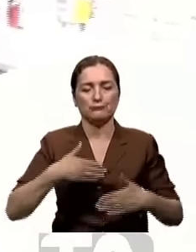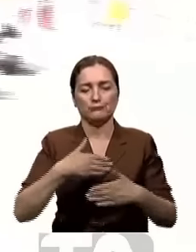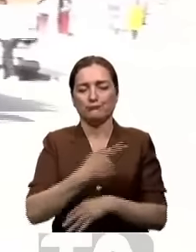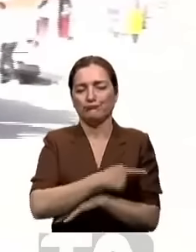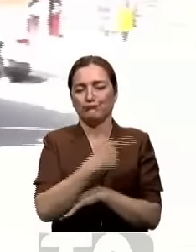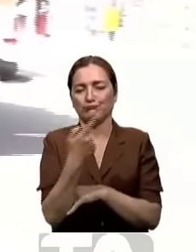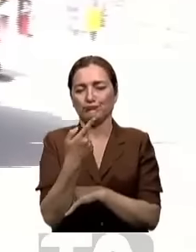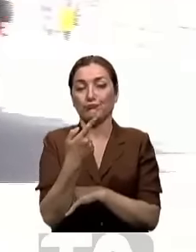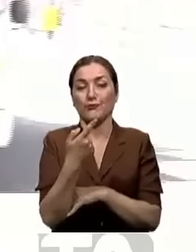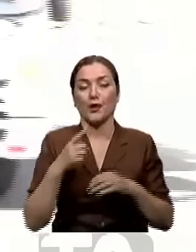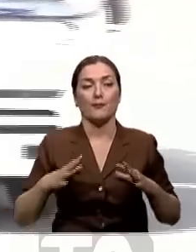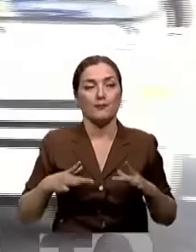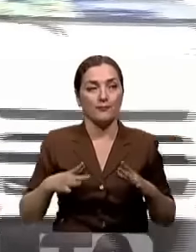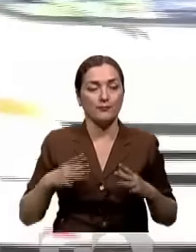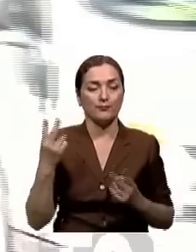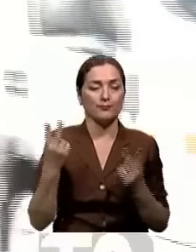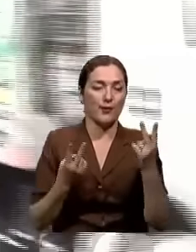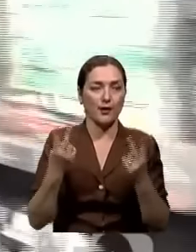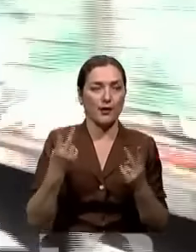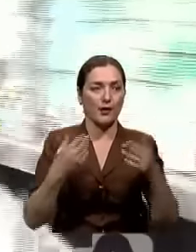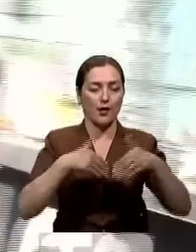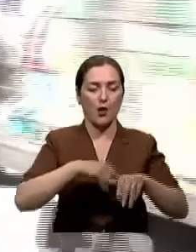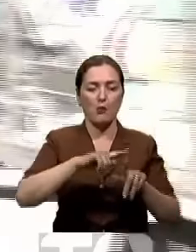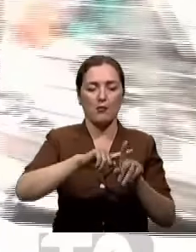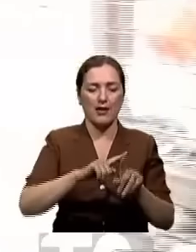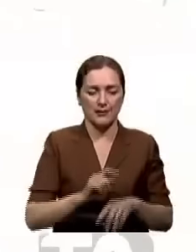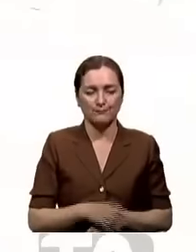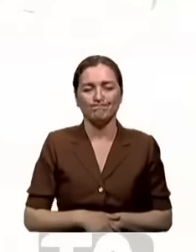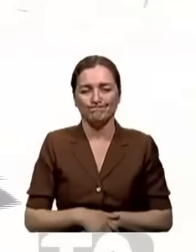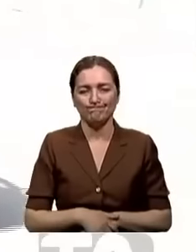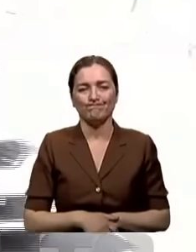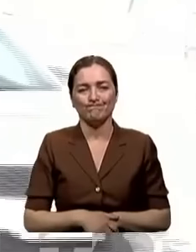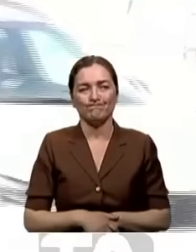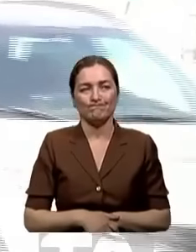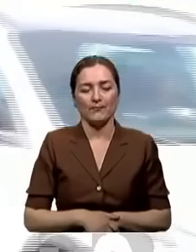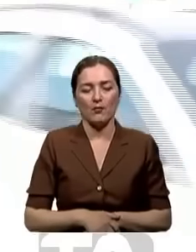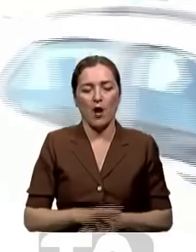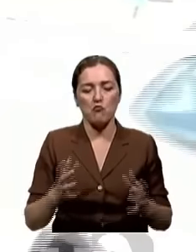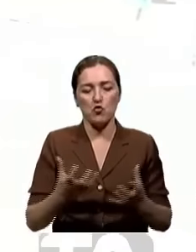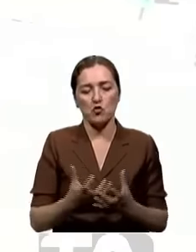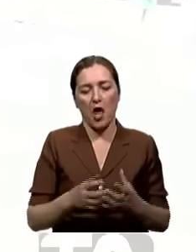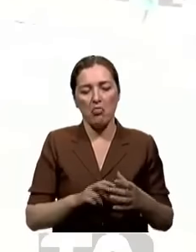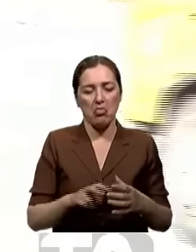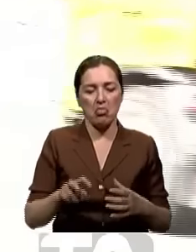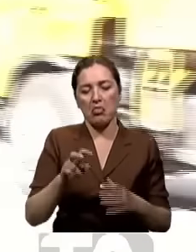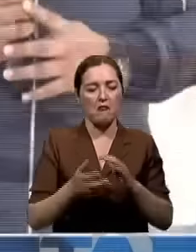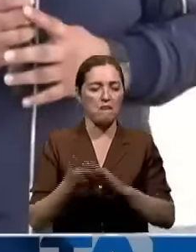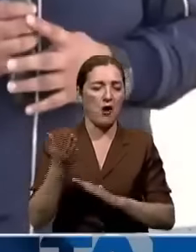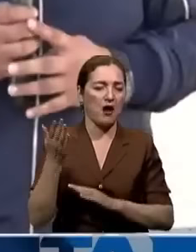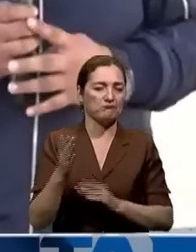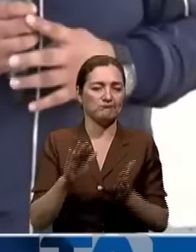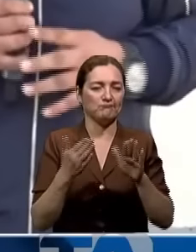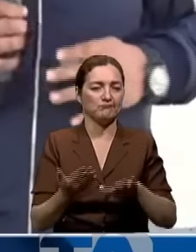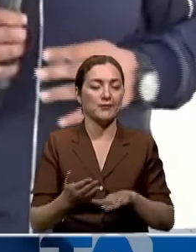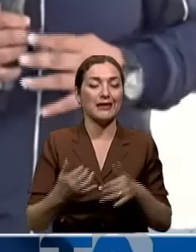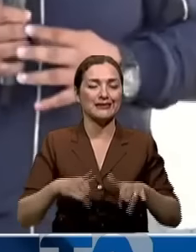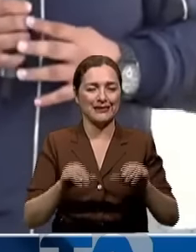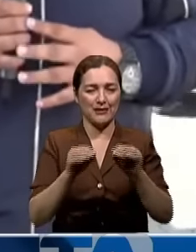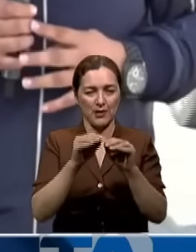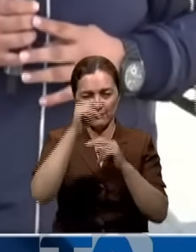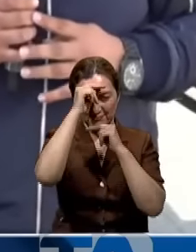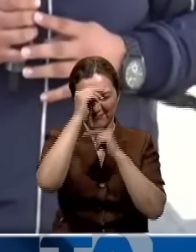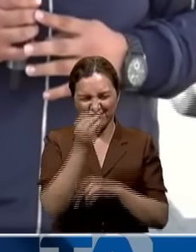de asueto y visiten a sus seres queridos que justamente ya partieron de este mundo. Con esta información, nosotros nuevamente retornamos con ustedes en